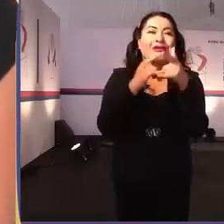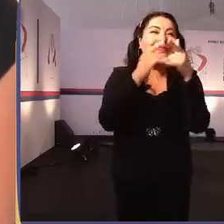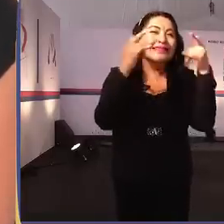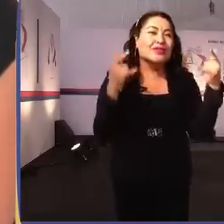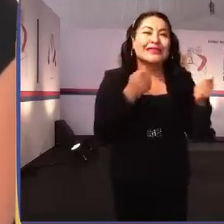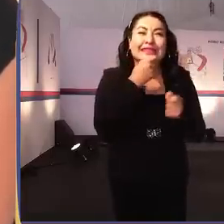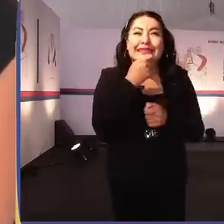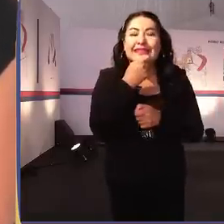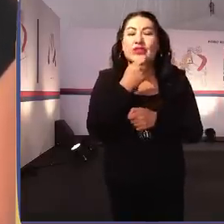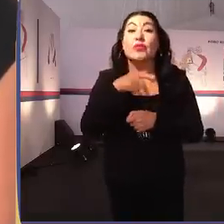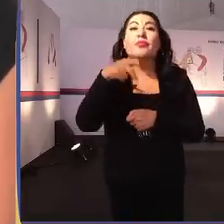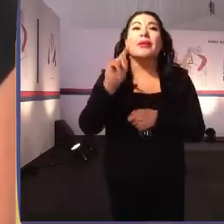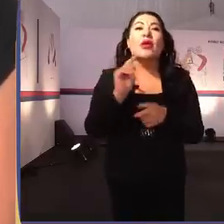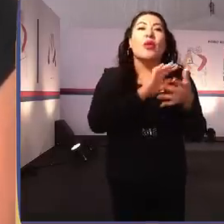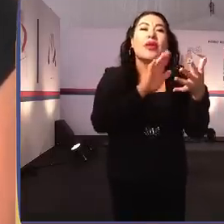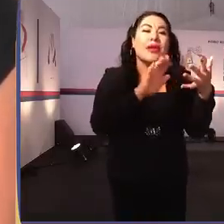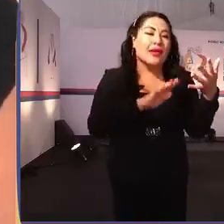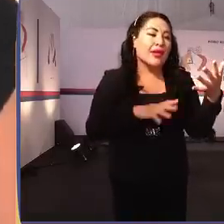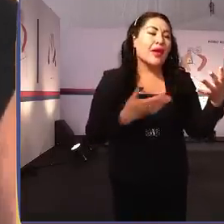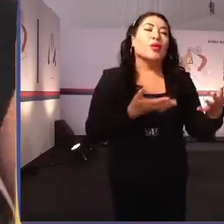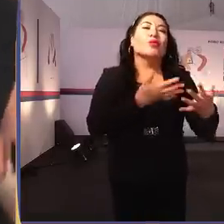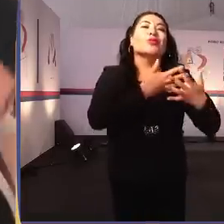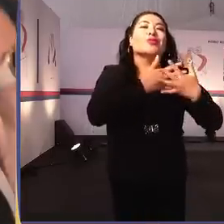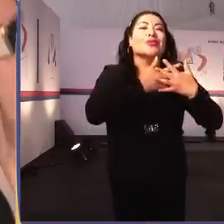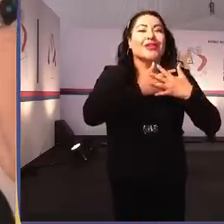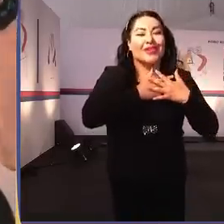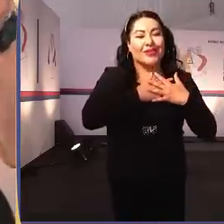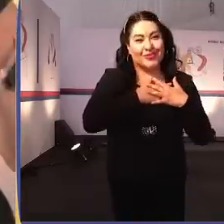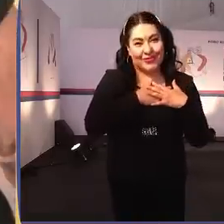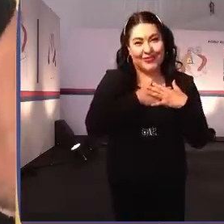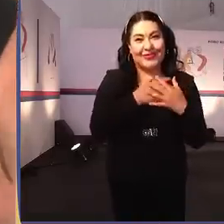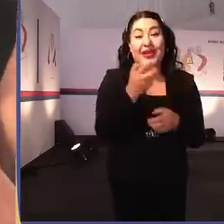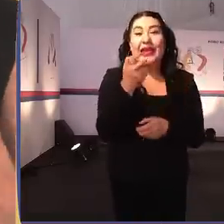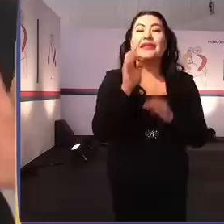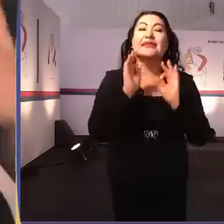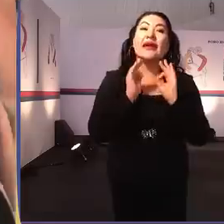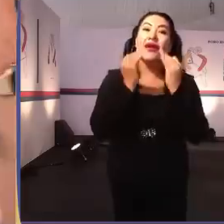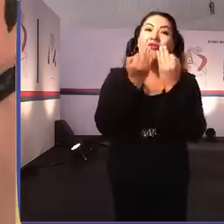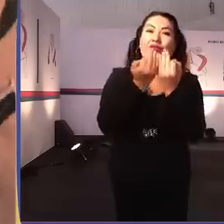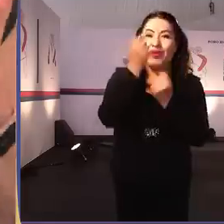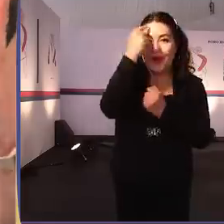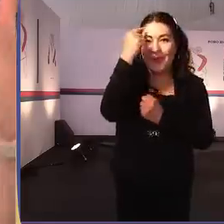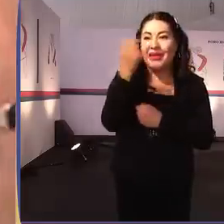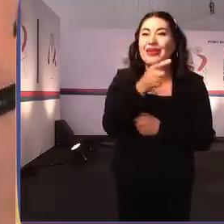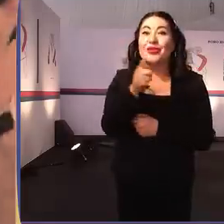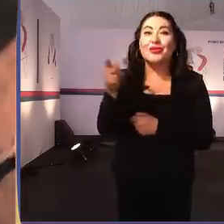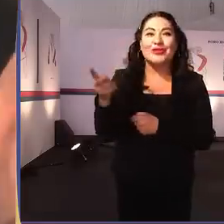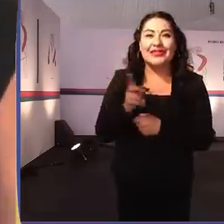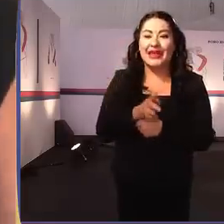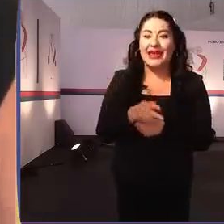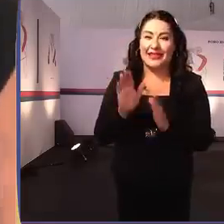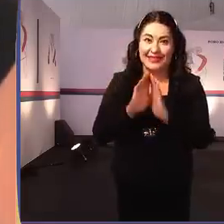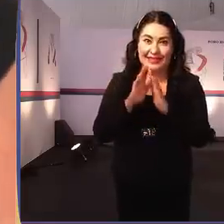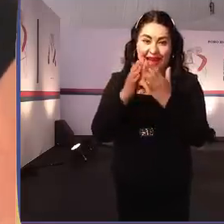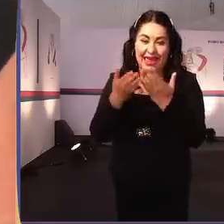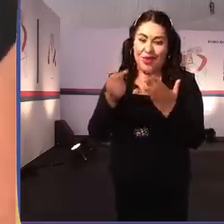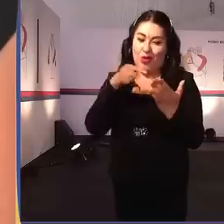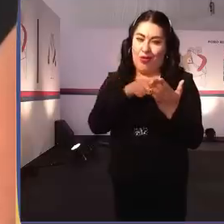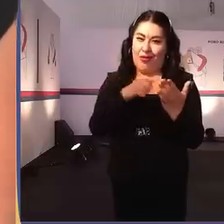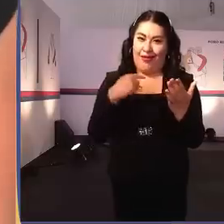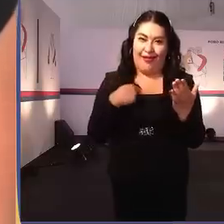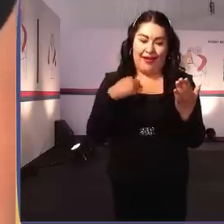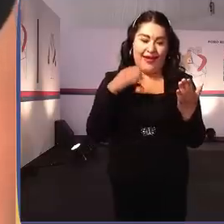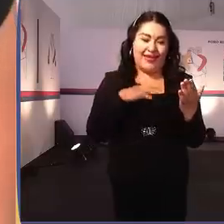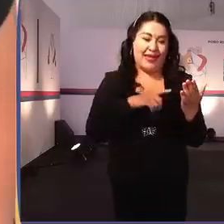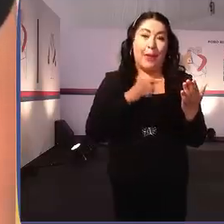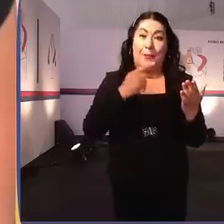léalo con amor. Esa es la única forma como ustedes establecen ese pacto o cumplen ese pacto con